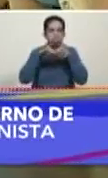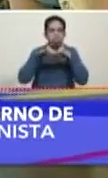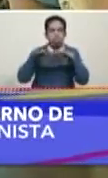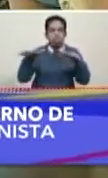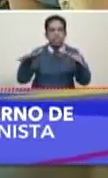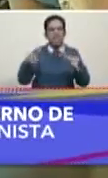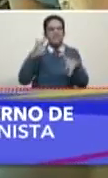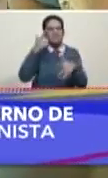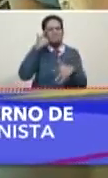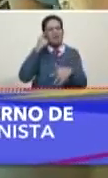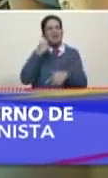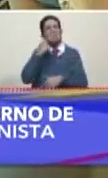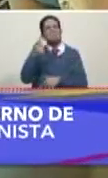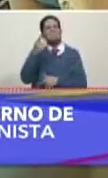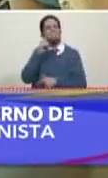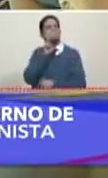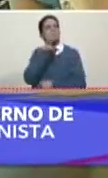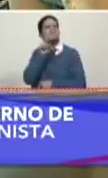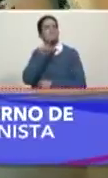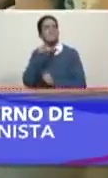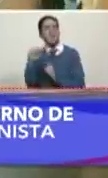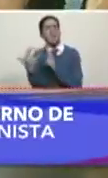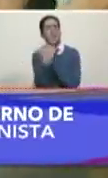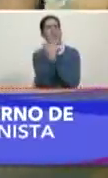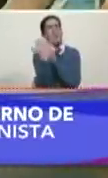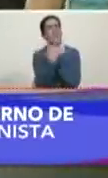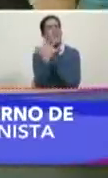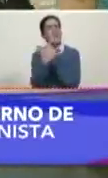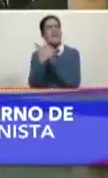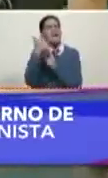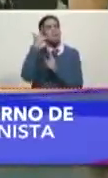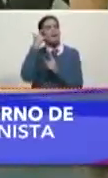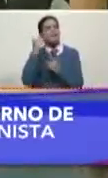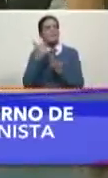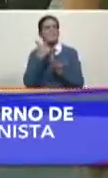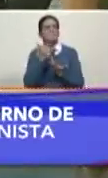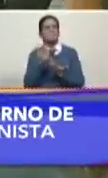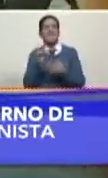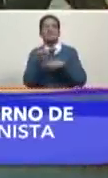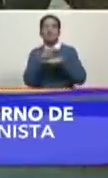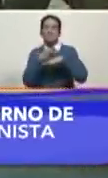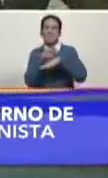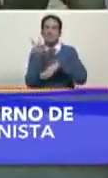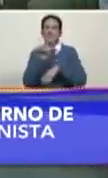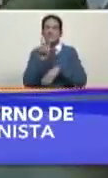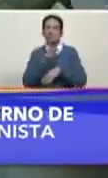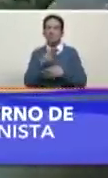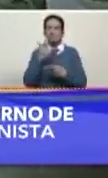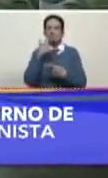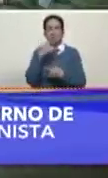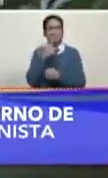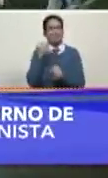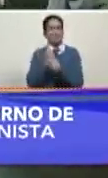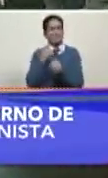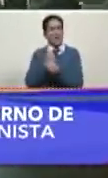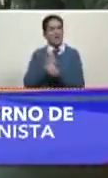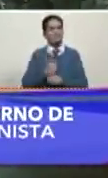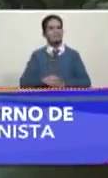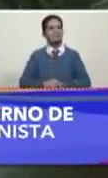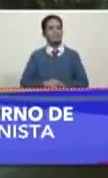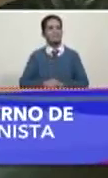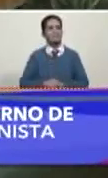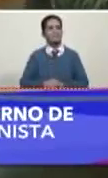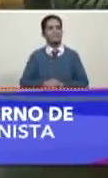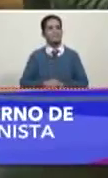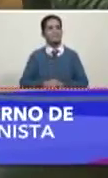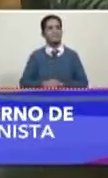mediática que también se ha posicionado para desacreditar el gobierno de Venezuela, el gobierno del presidente Nicolás Maduro Moros. Vamos a escuchar